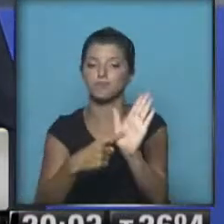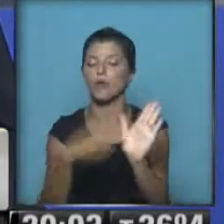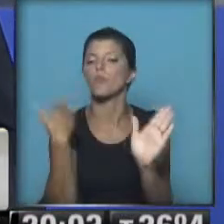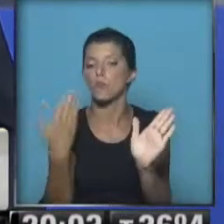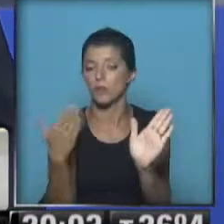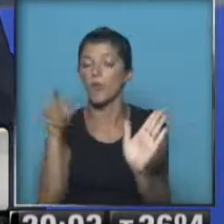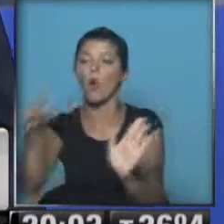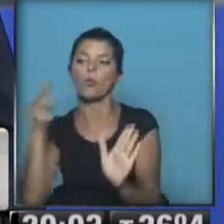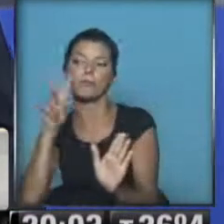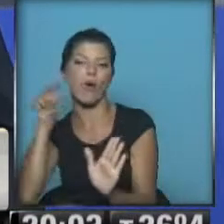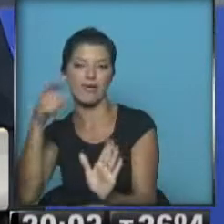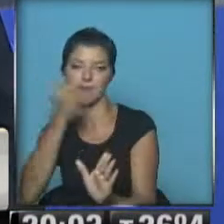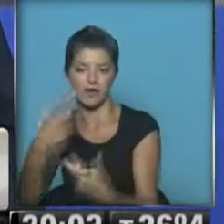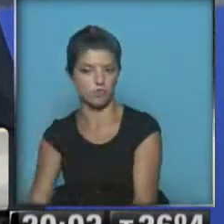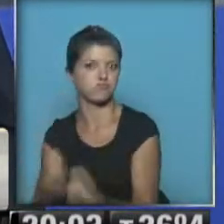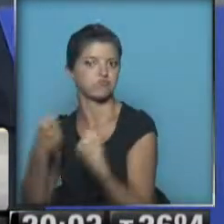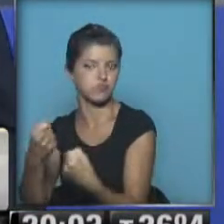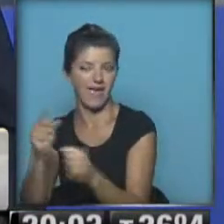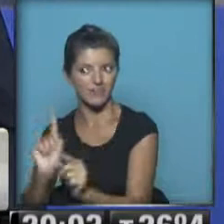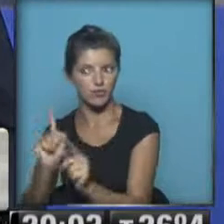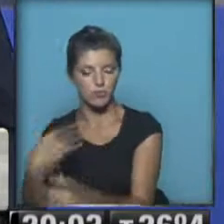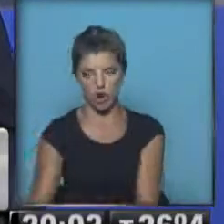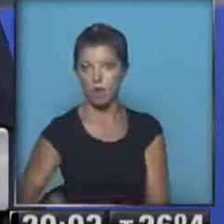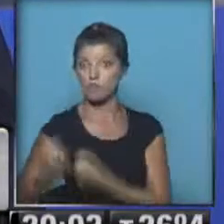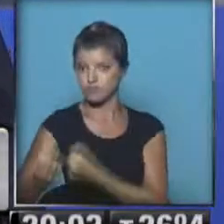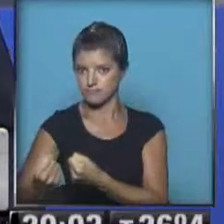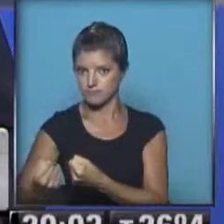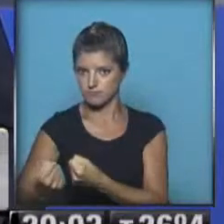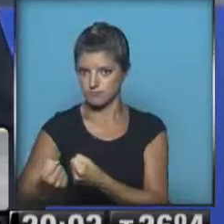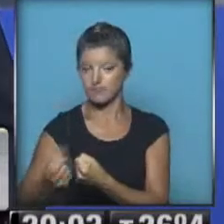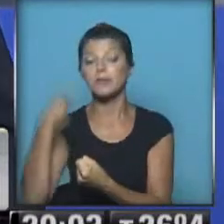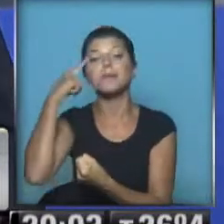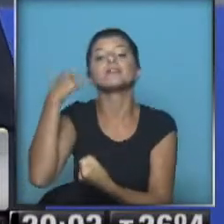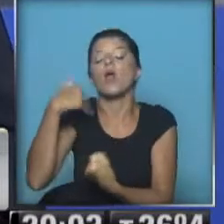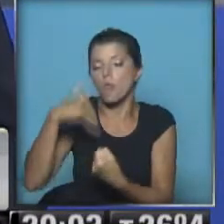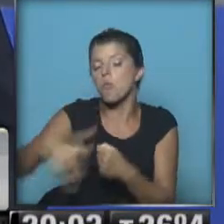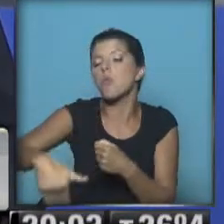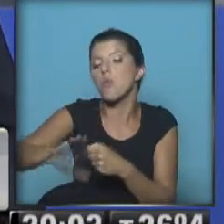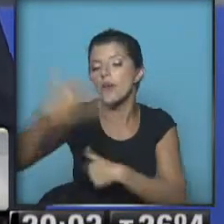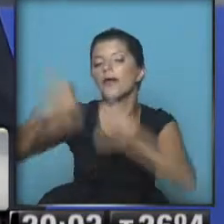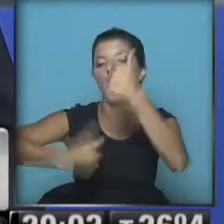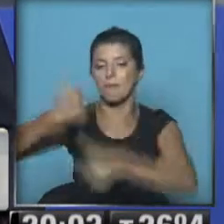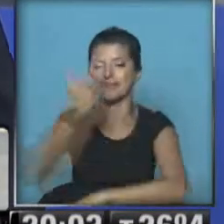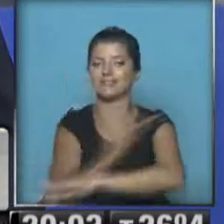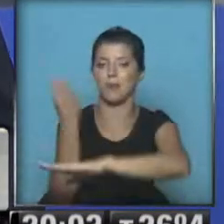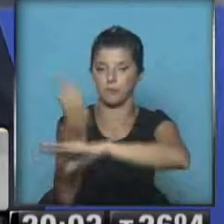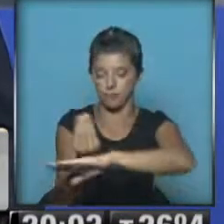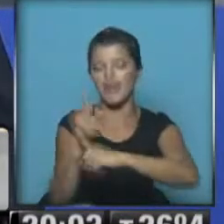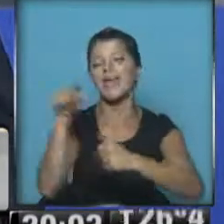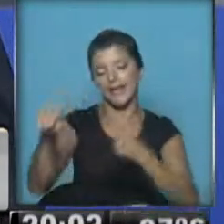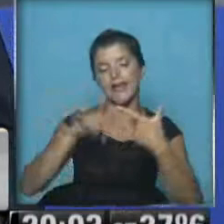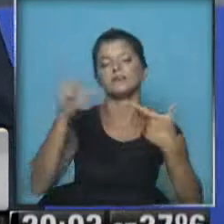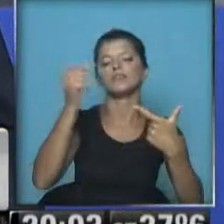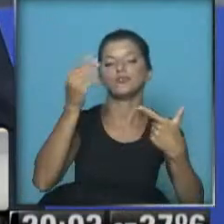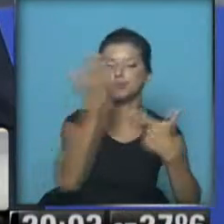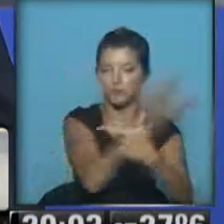un crecimiento que, bueno, lo coloca entre los presidenciables junto con Scioli, digamos, no hay